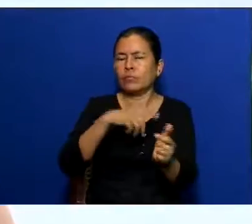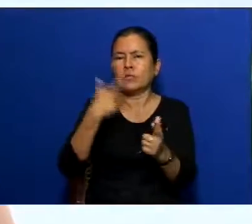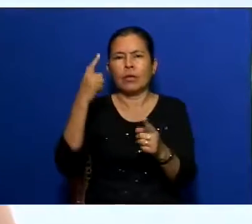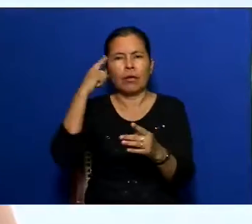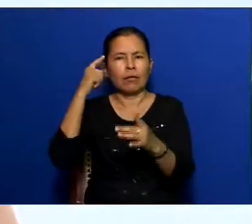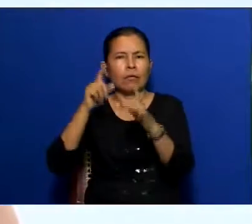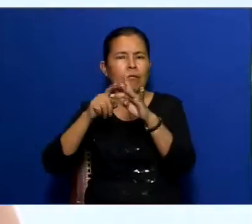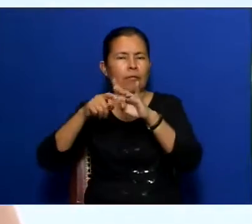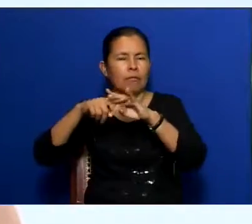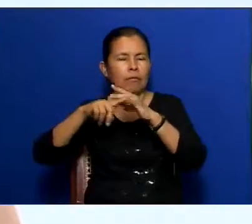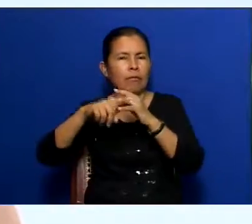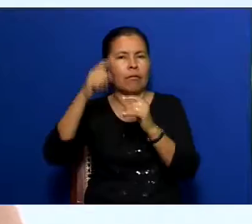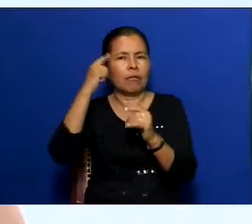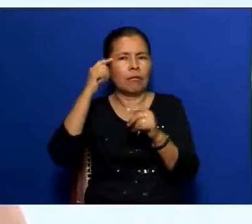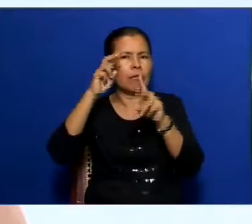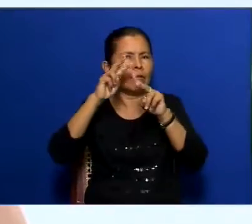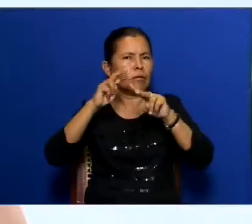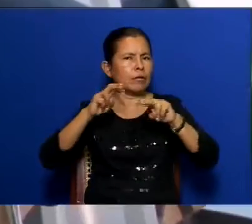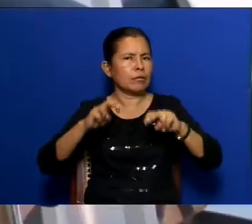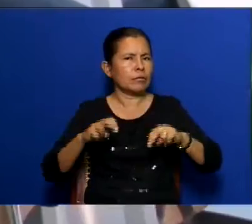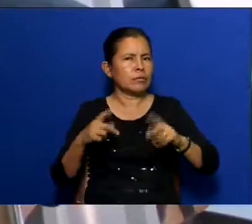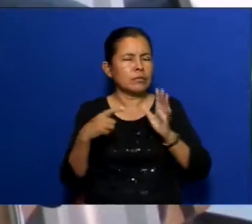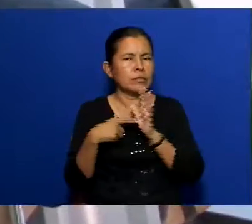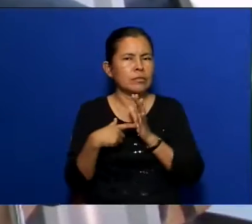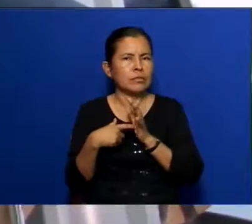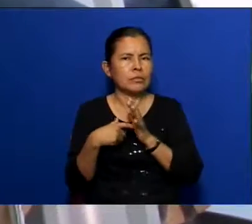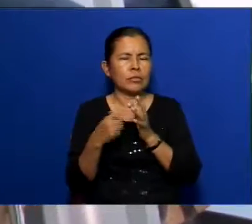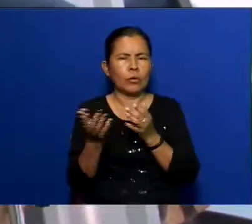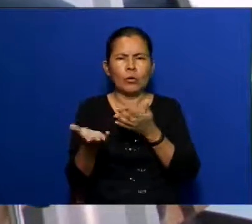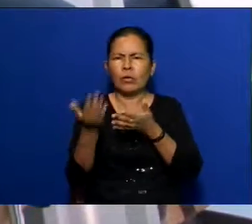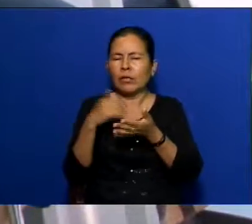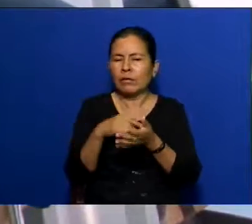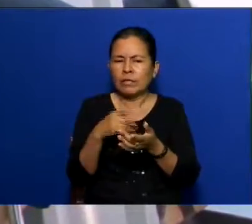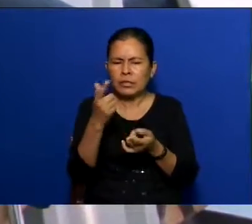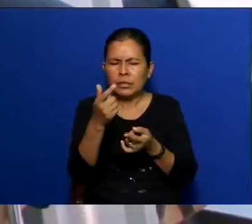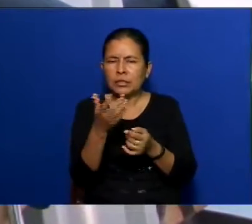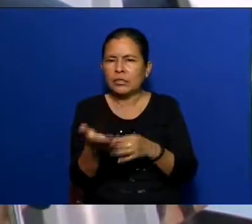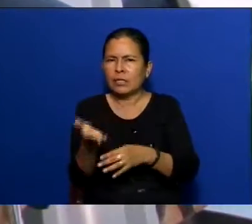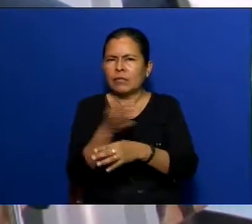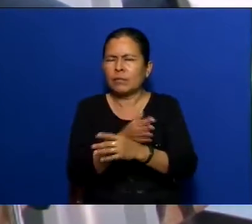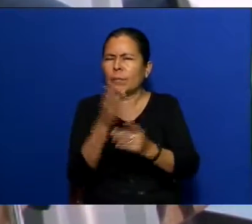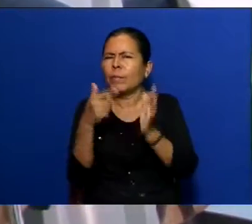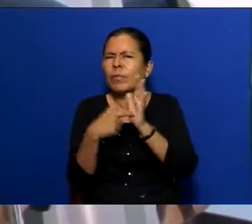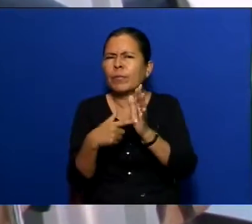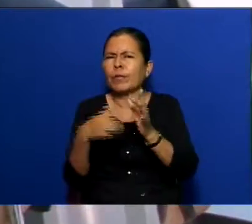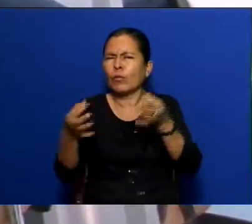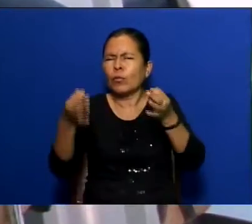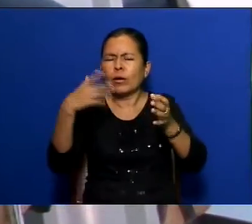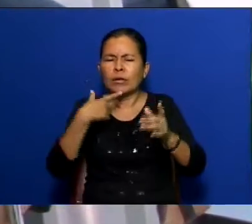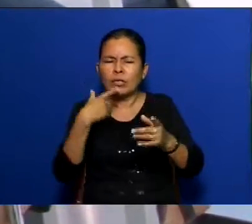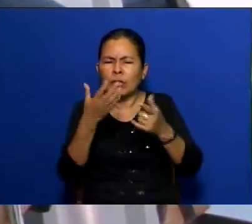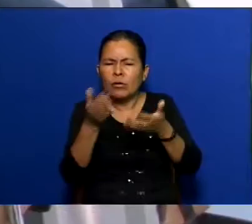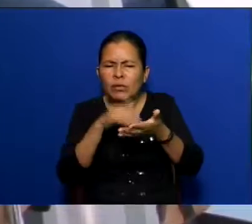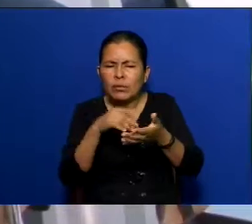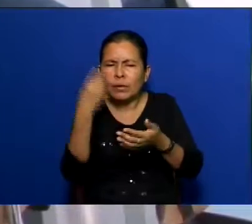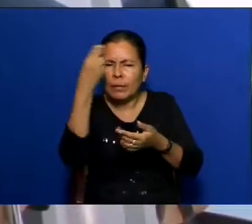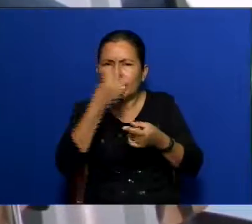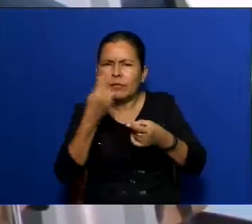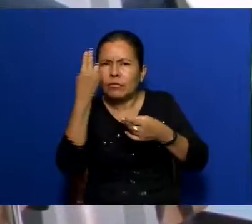psicológica, no se produce la victimización secundaria, que era algo que se estaba generando en las